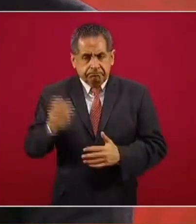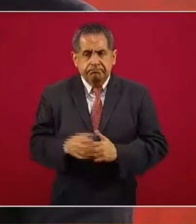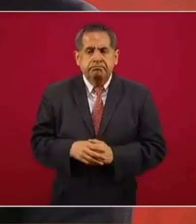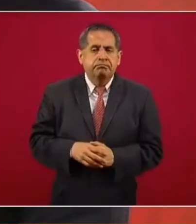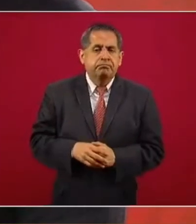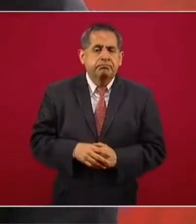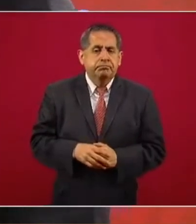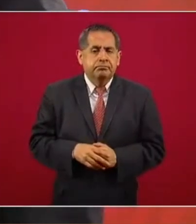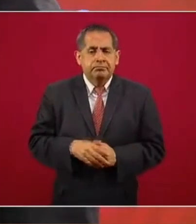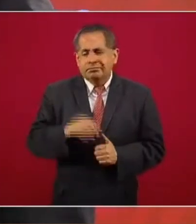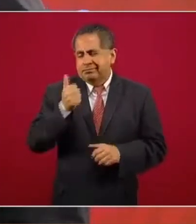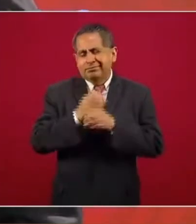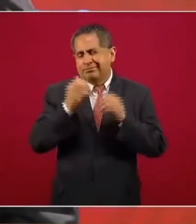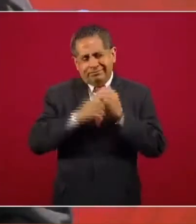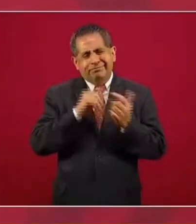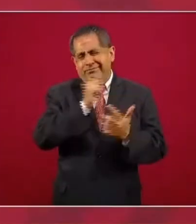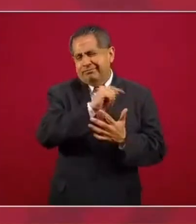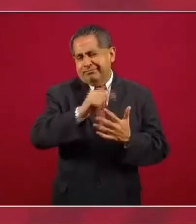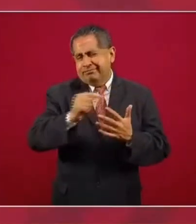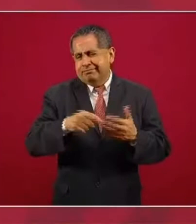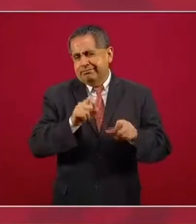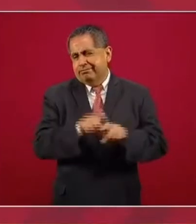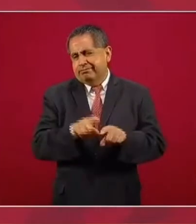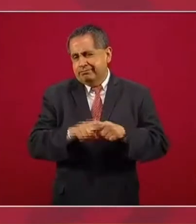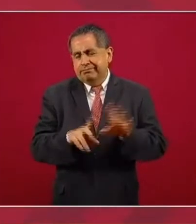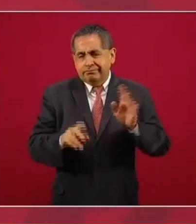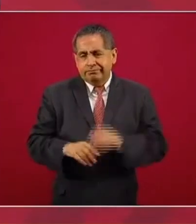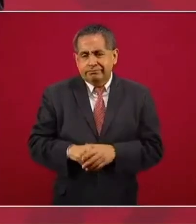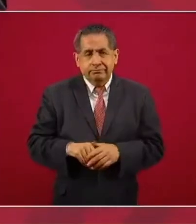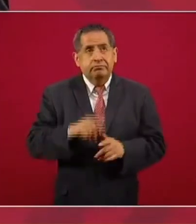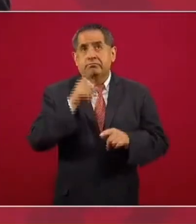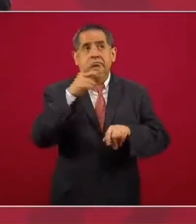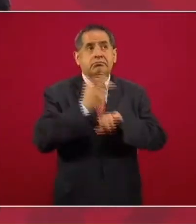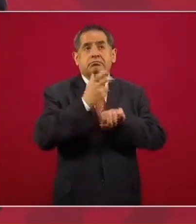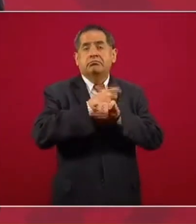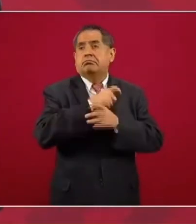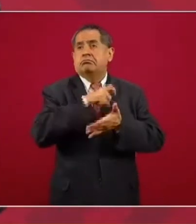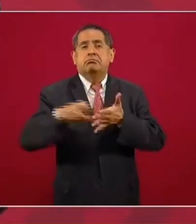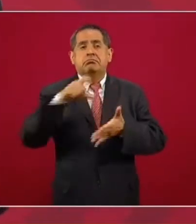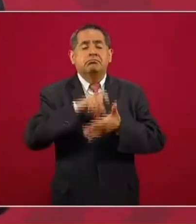y de otros casos que se van allá y compran